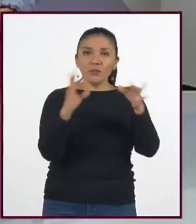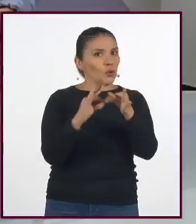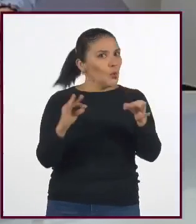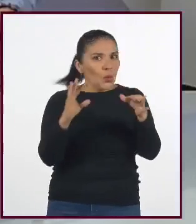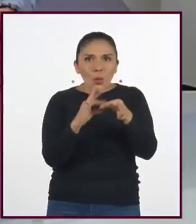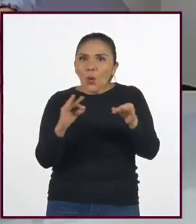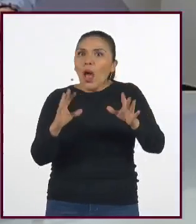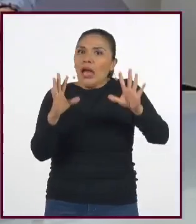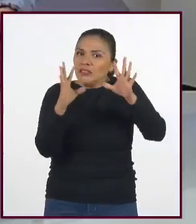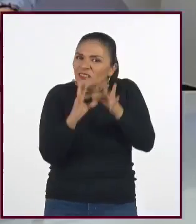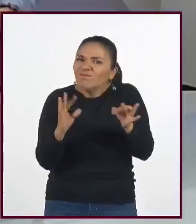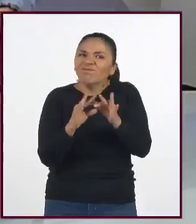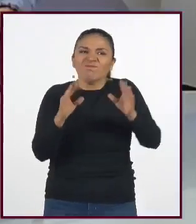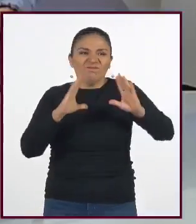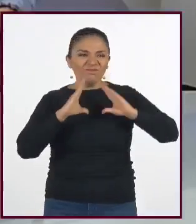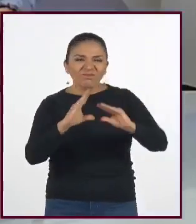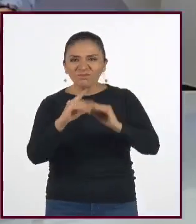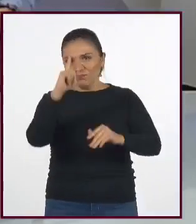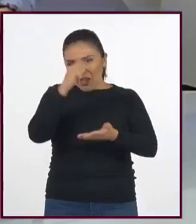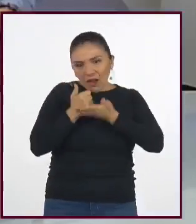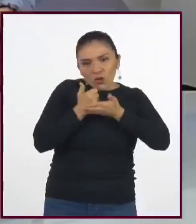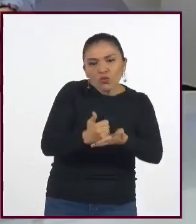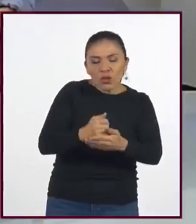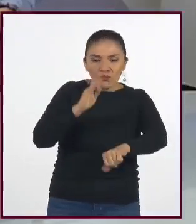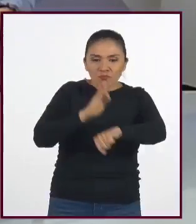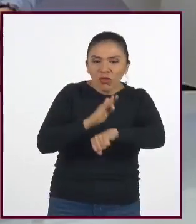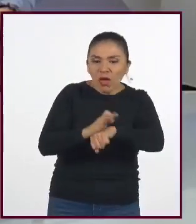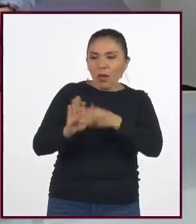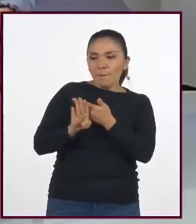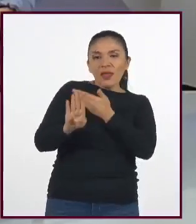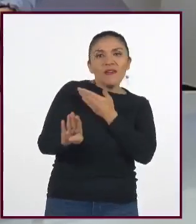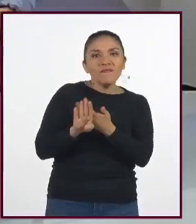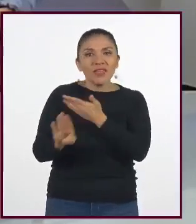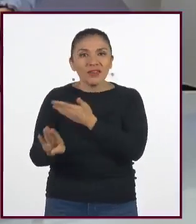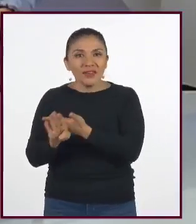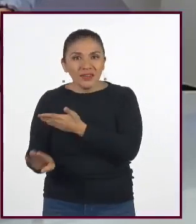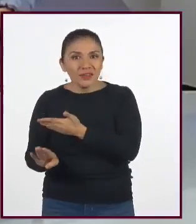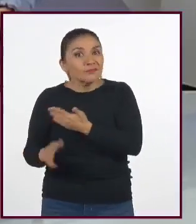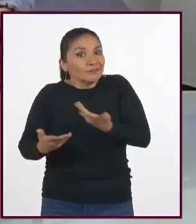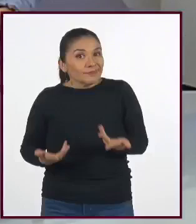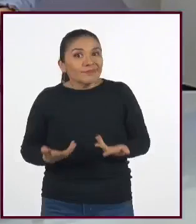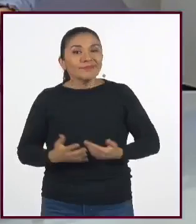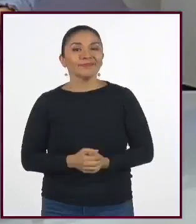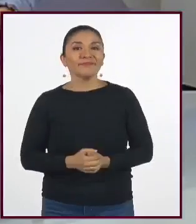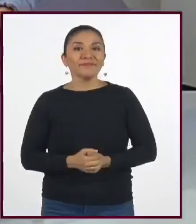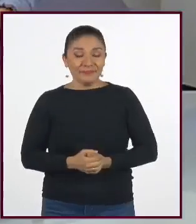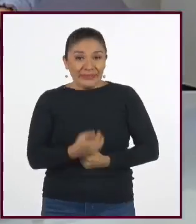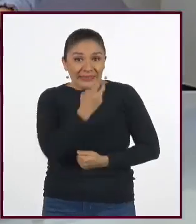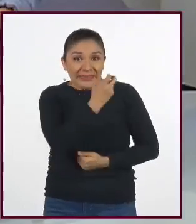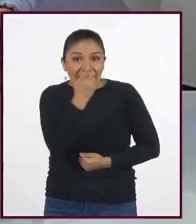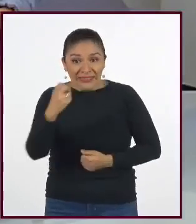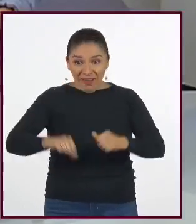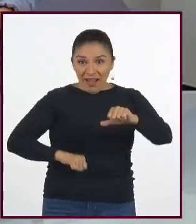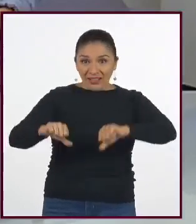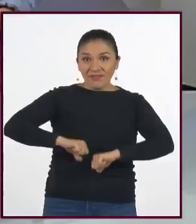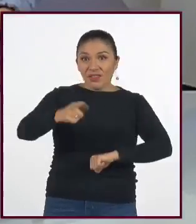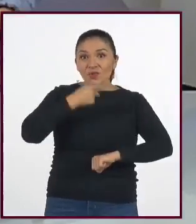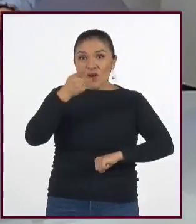sí. Y es preventivo. Entonces, estas actividades que nos